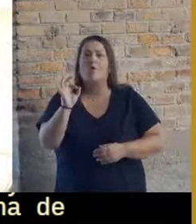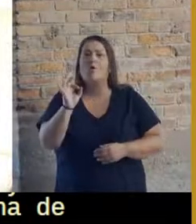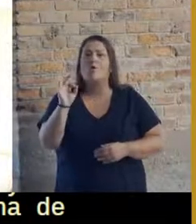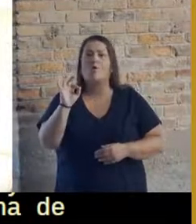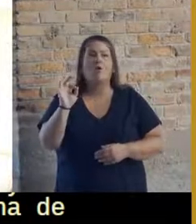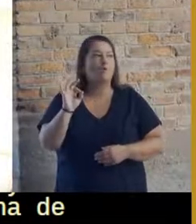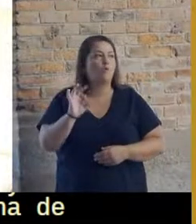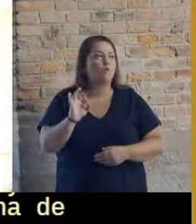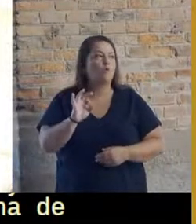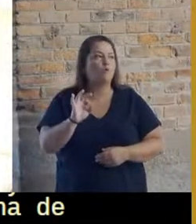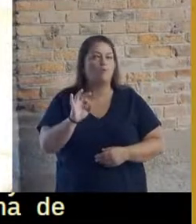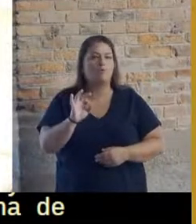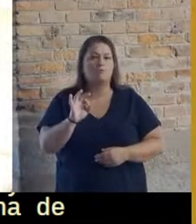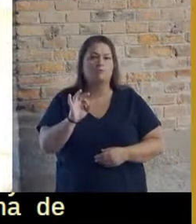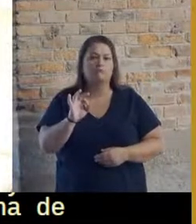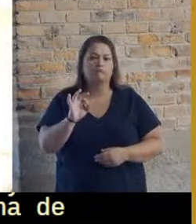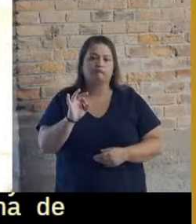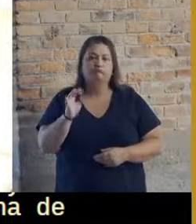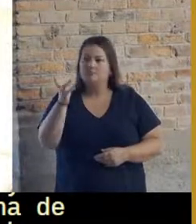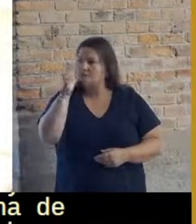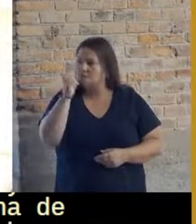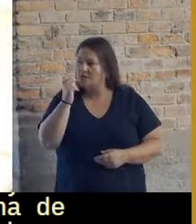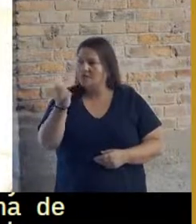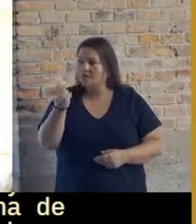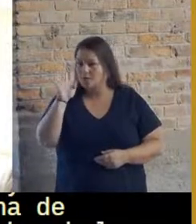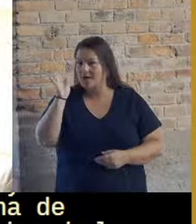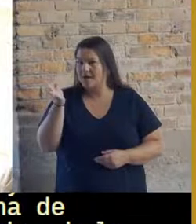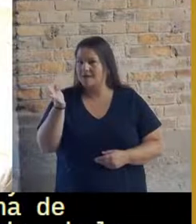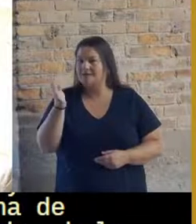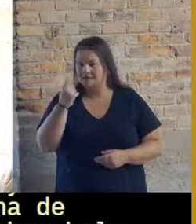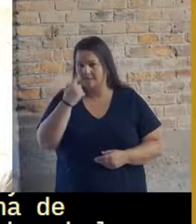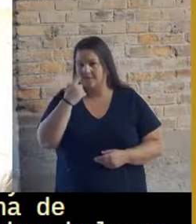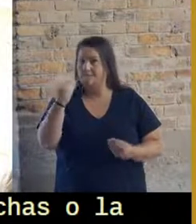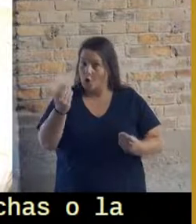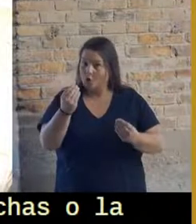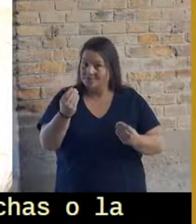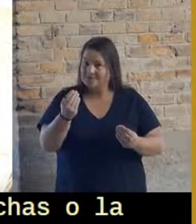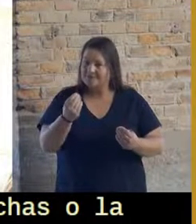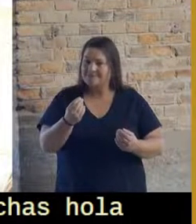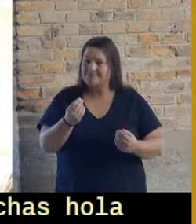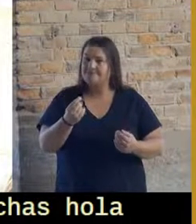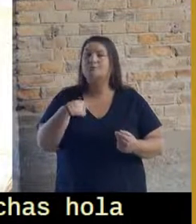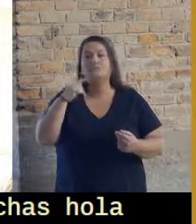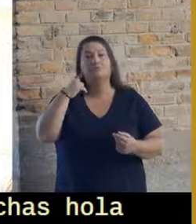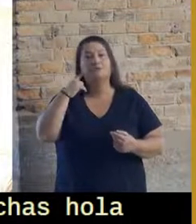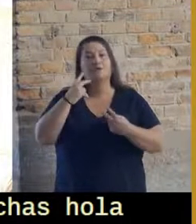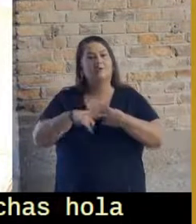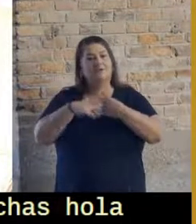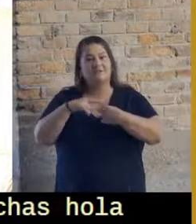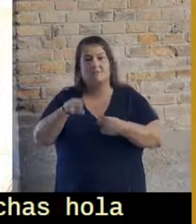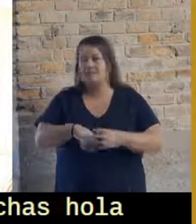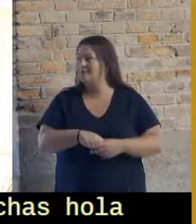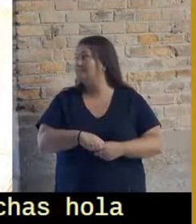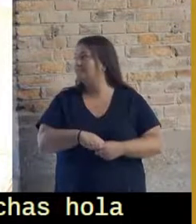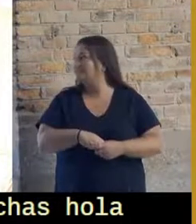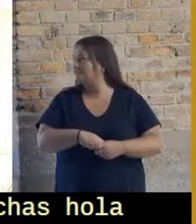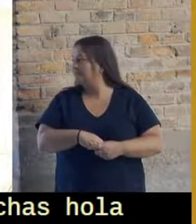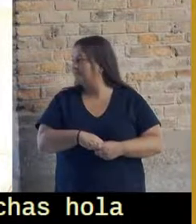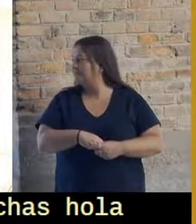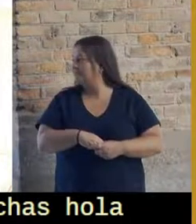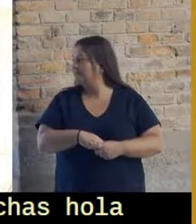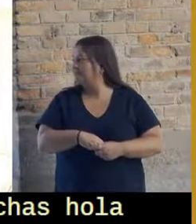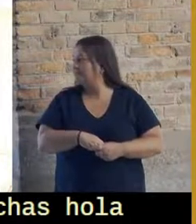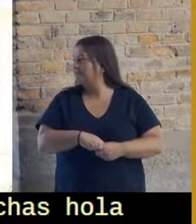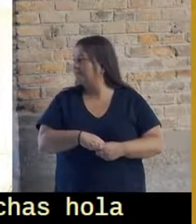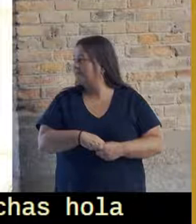también sí me escuchas Hola mejor también mírate el oído Sí claro es